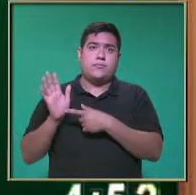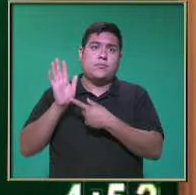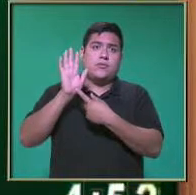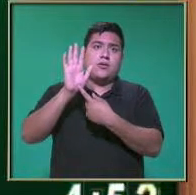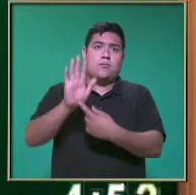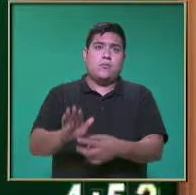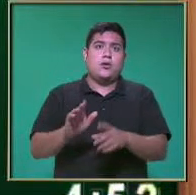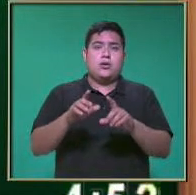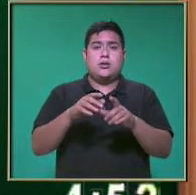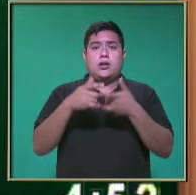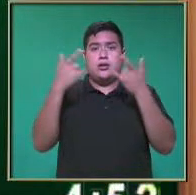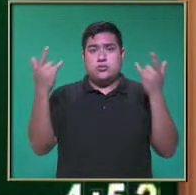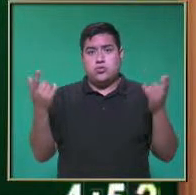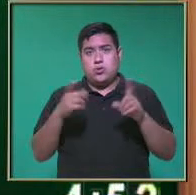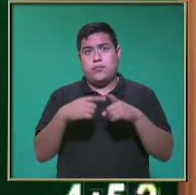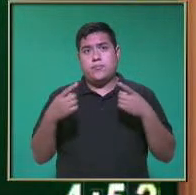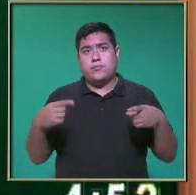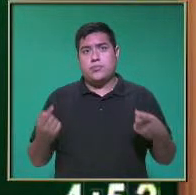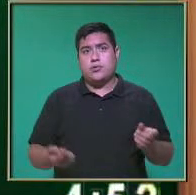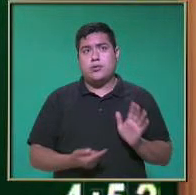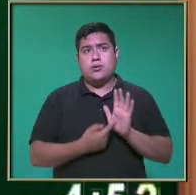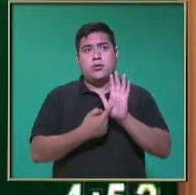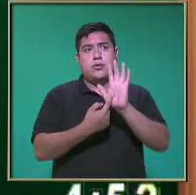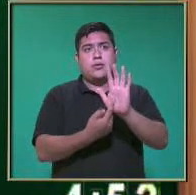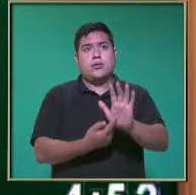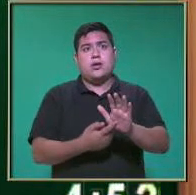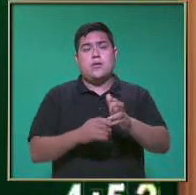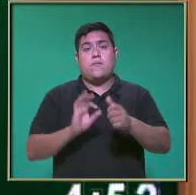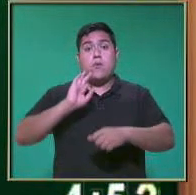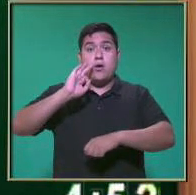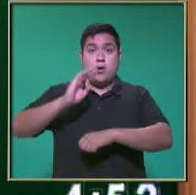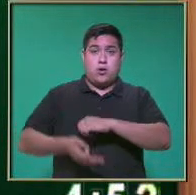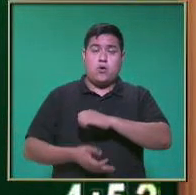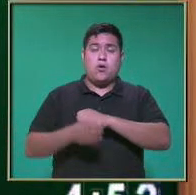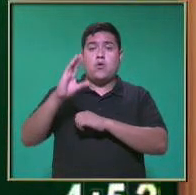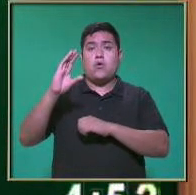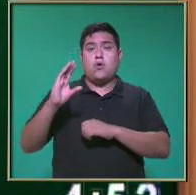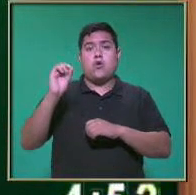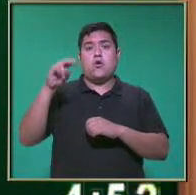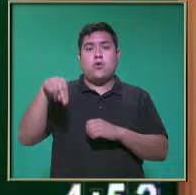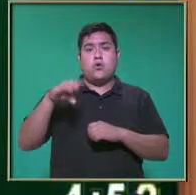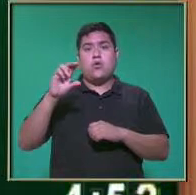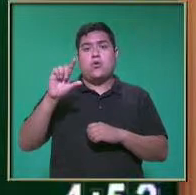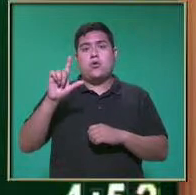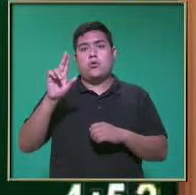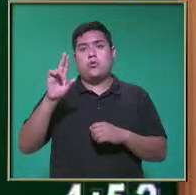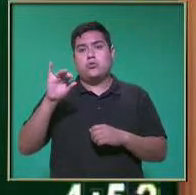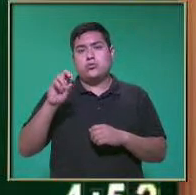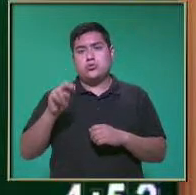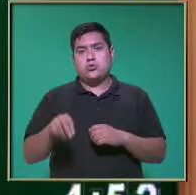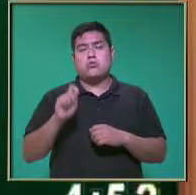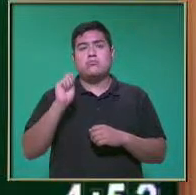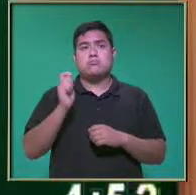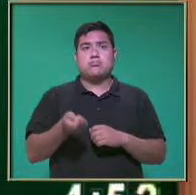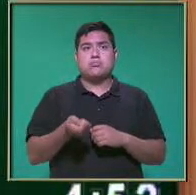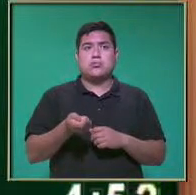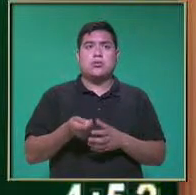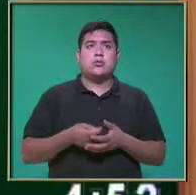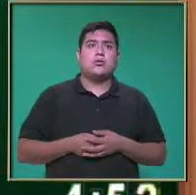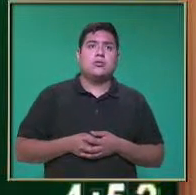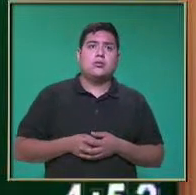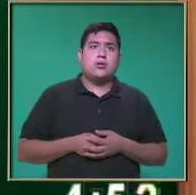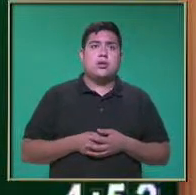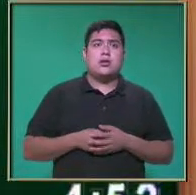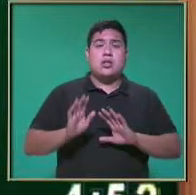el desarrollo de la historia. And at the end we have the conclusion. Tenemos al final la conclusión. What is it? It's the end of a story and it is